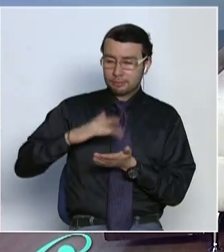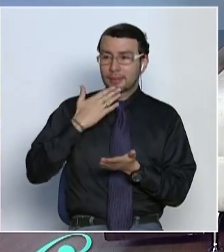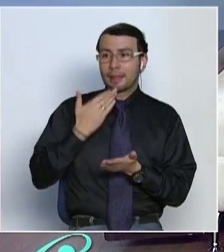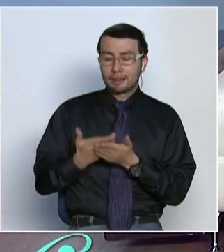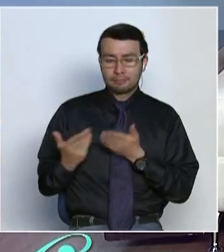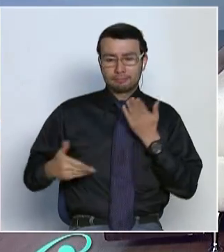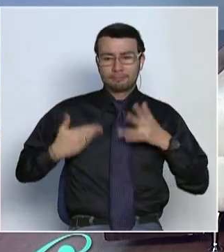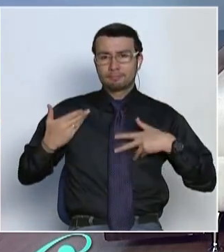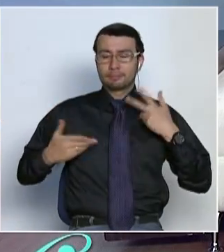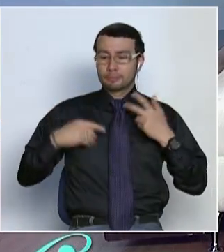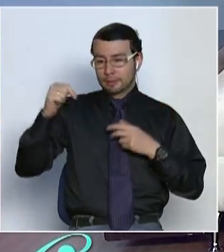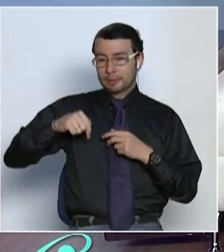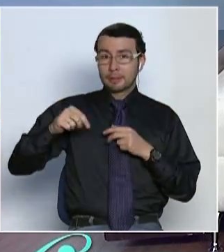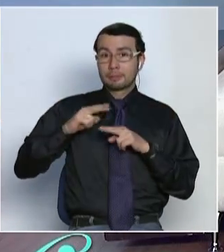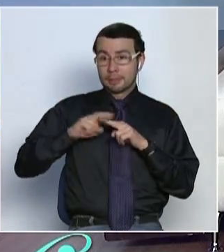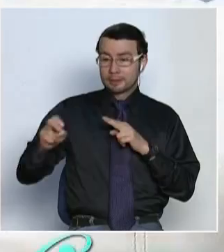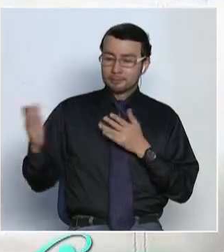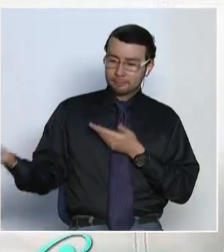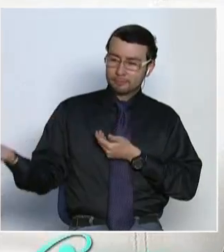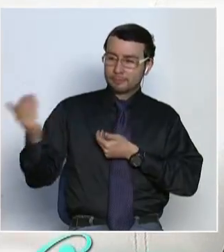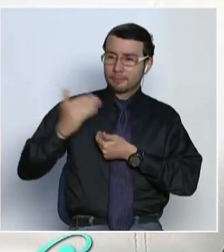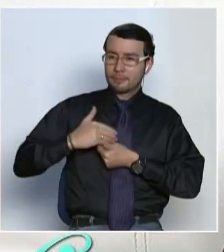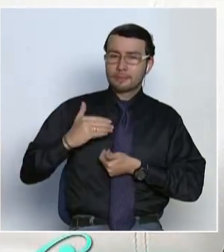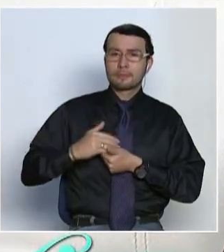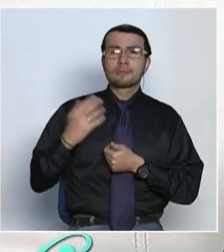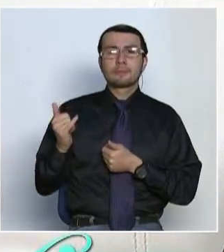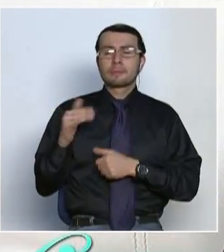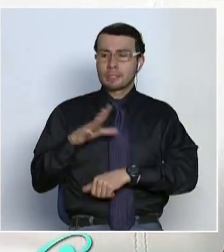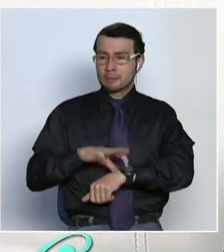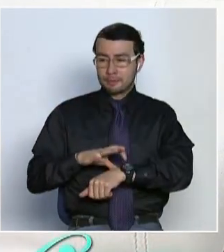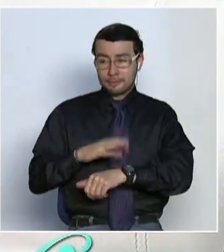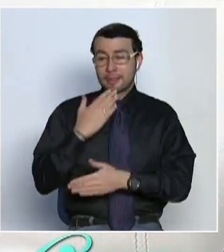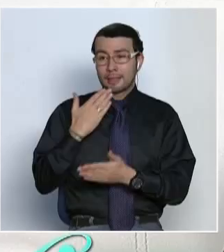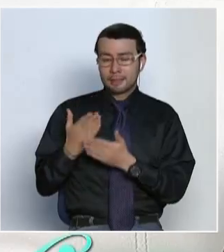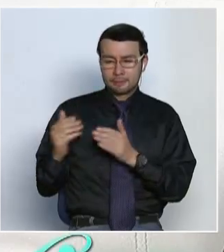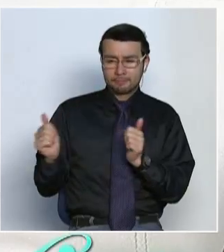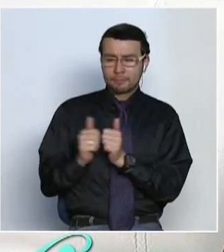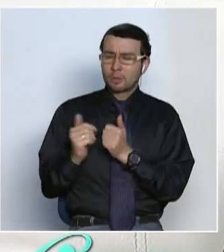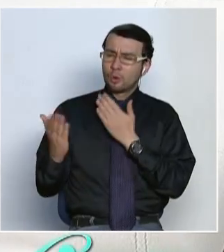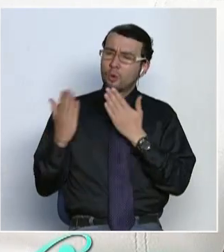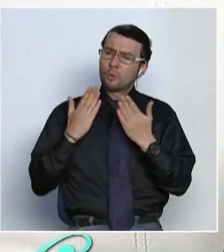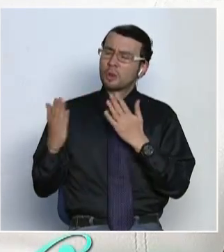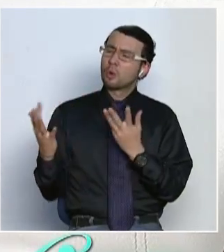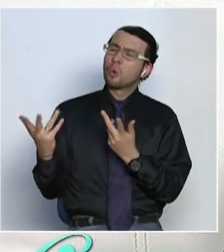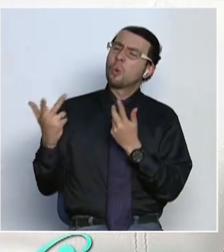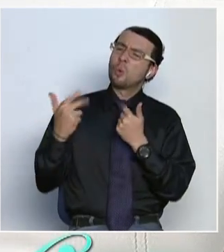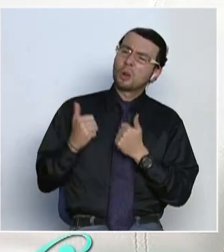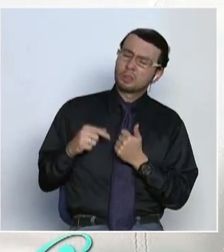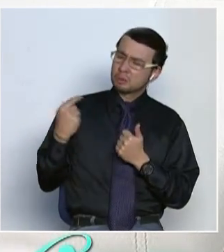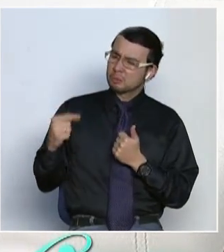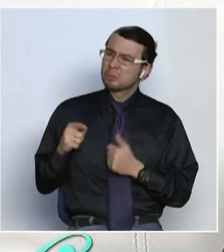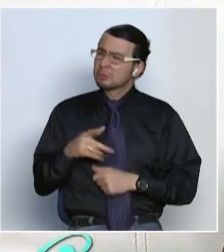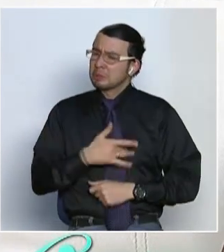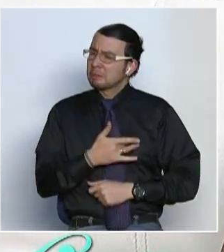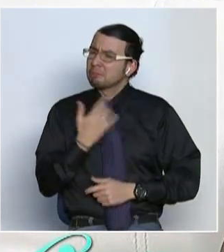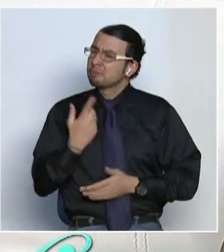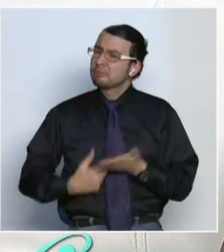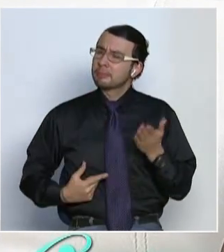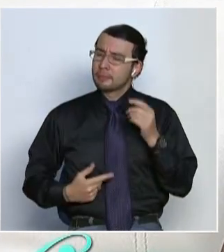estar acá en Manizales en una consulta médica. Muchas gracias por su confianza y cuéntanos, ¿qué es lo que tú